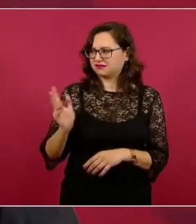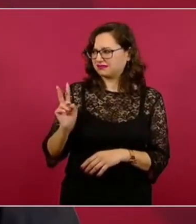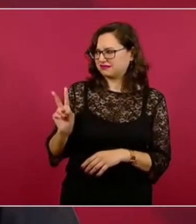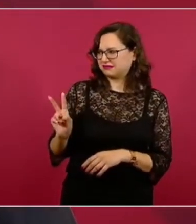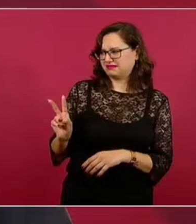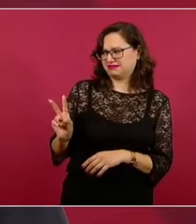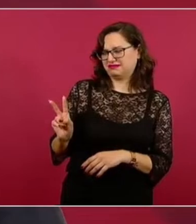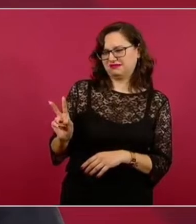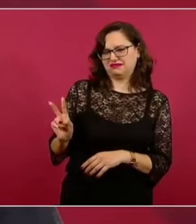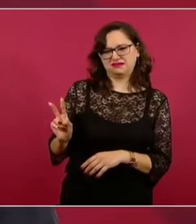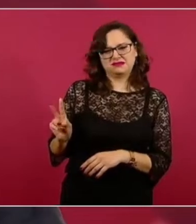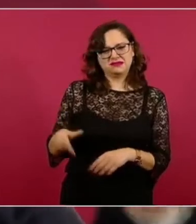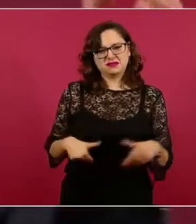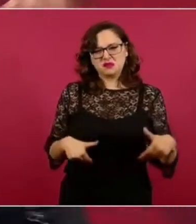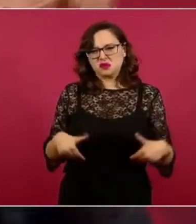para llamarlos.